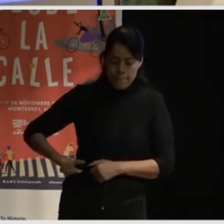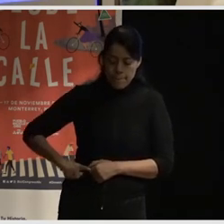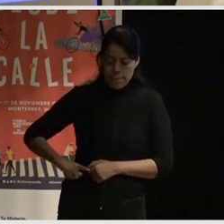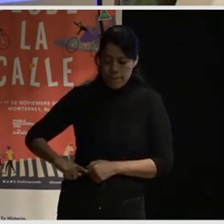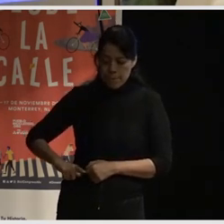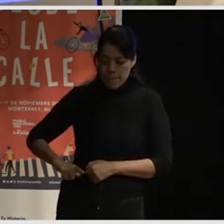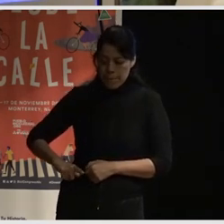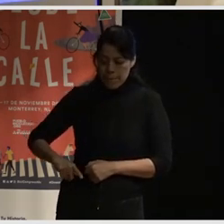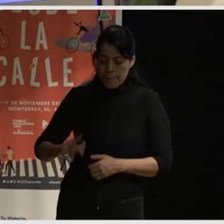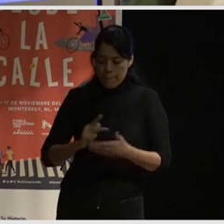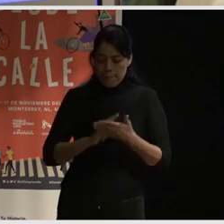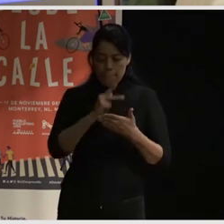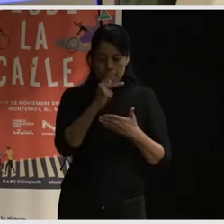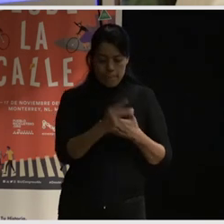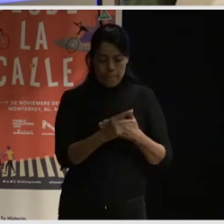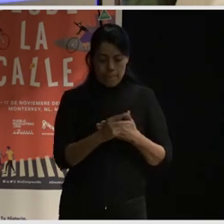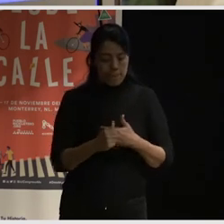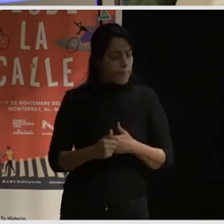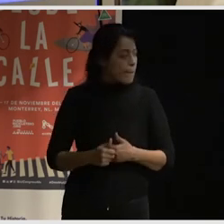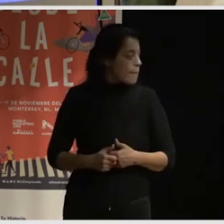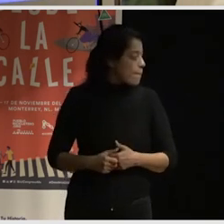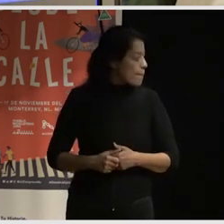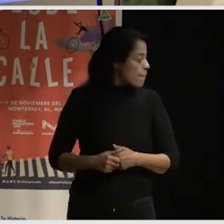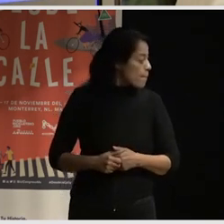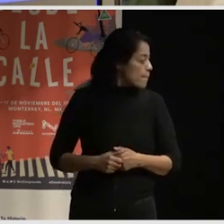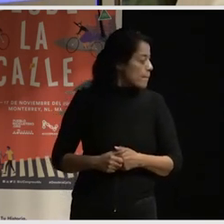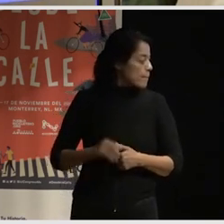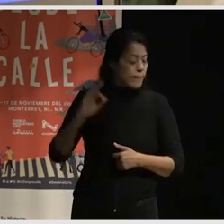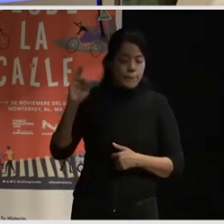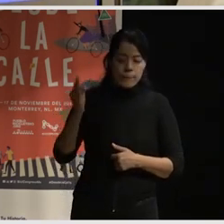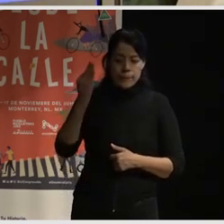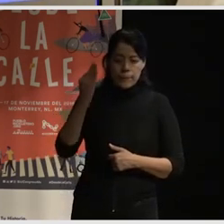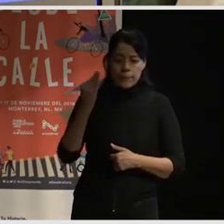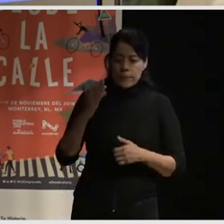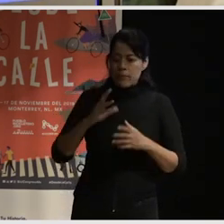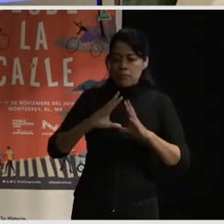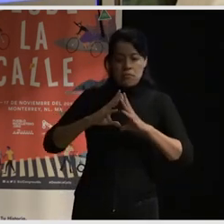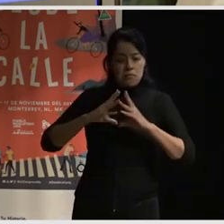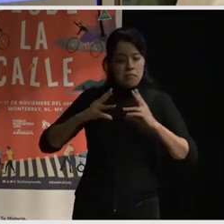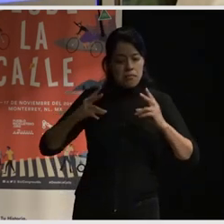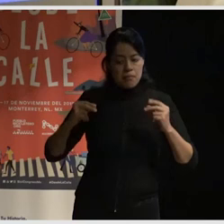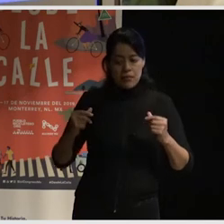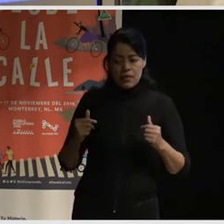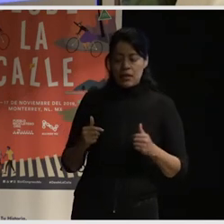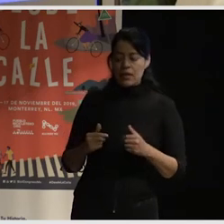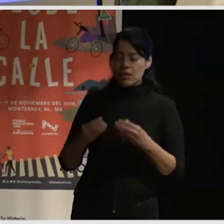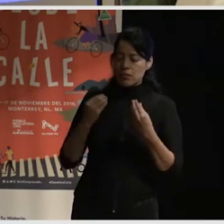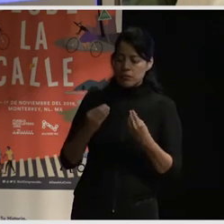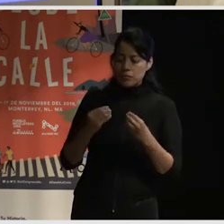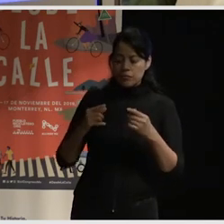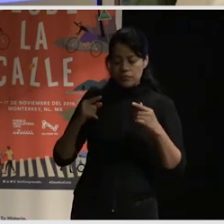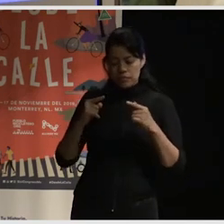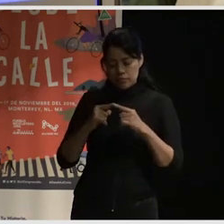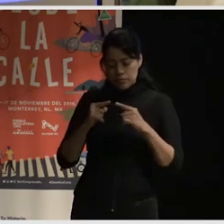del programa del pp de la federación que desapareció que era del que sobrevivían muchas de